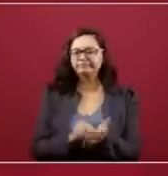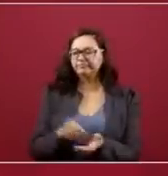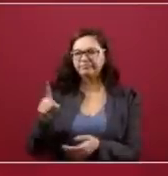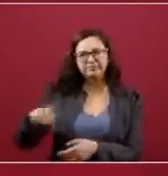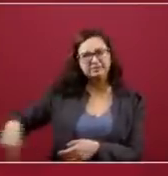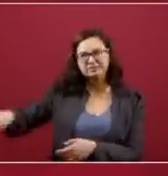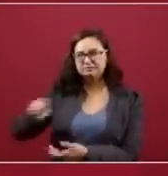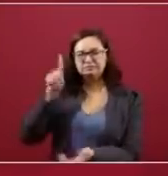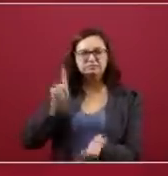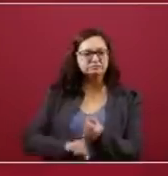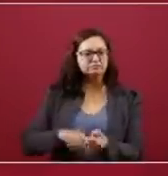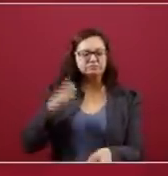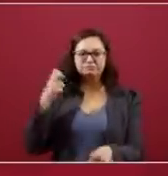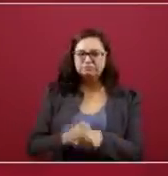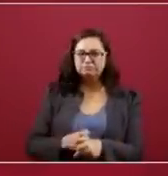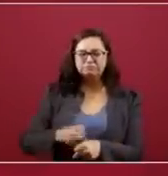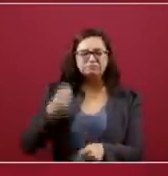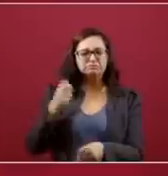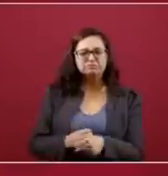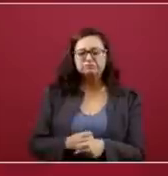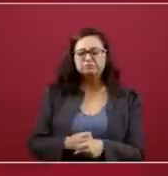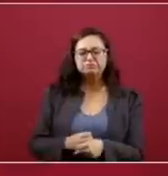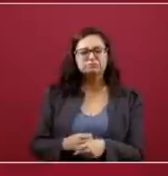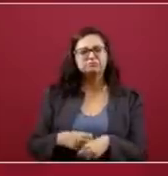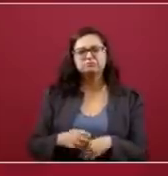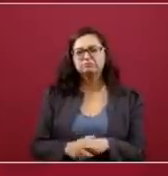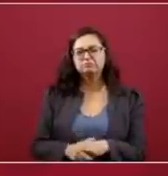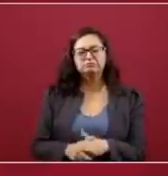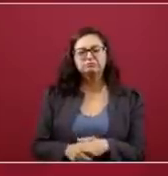resistencia a la participación